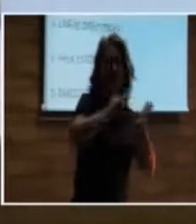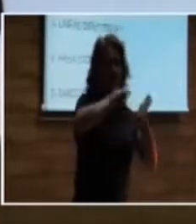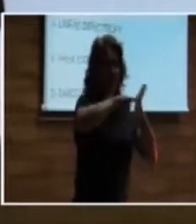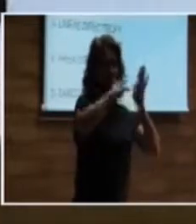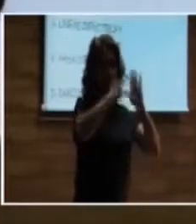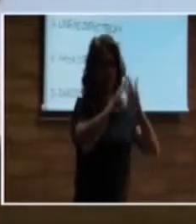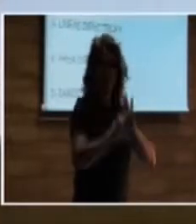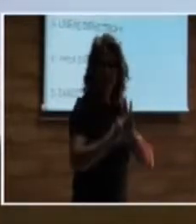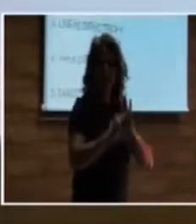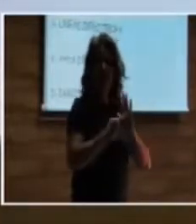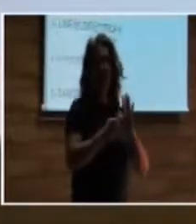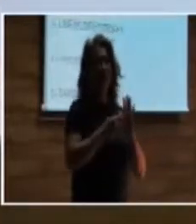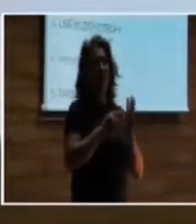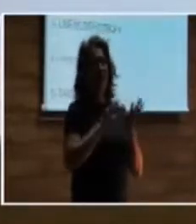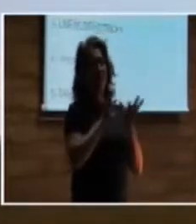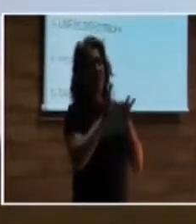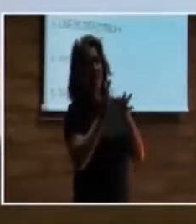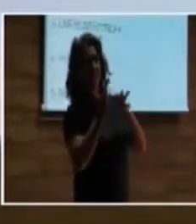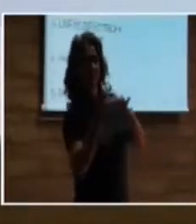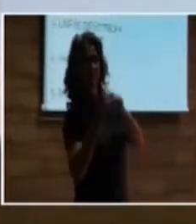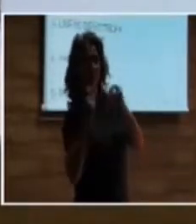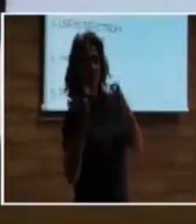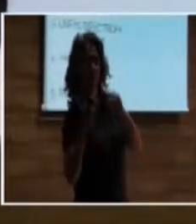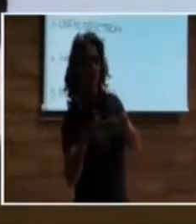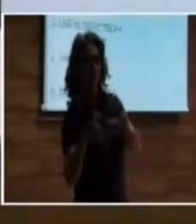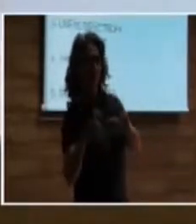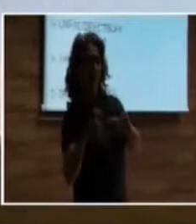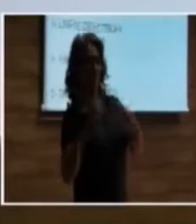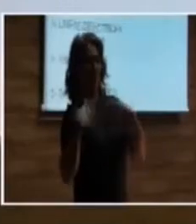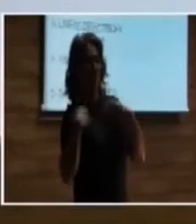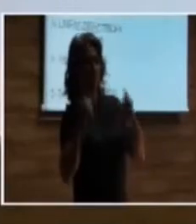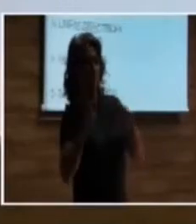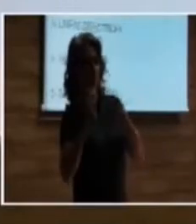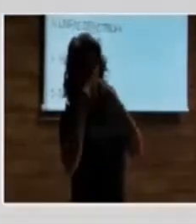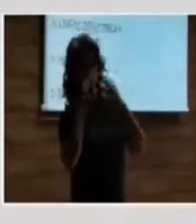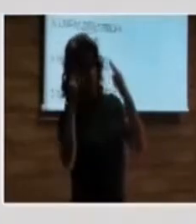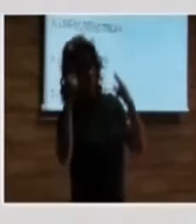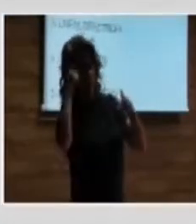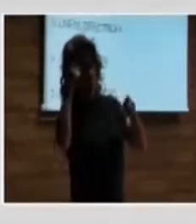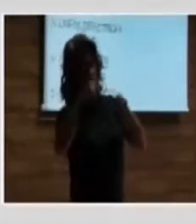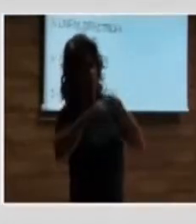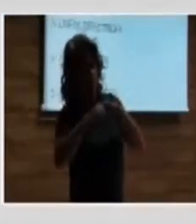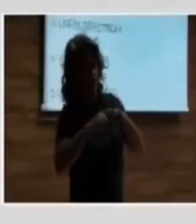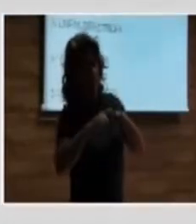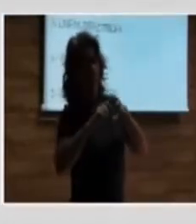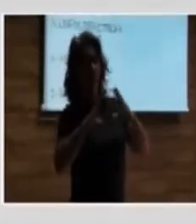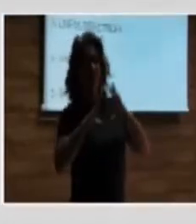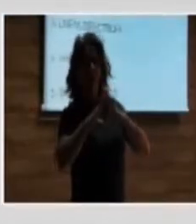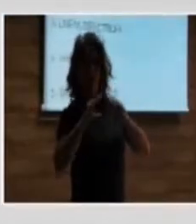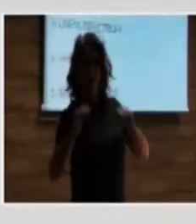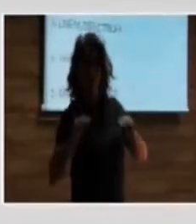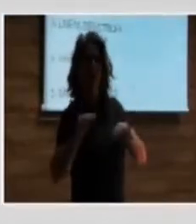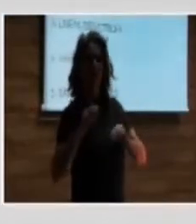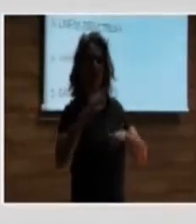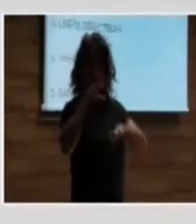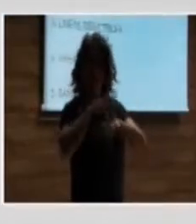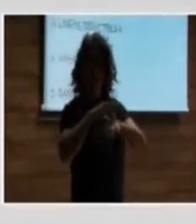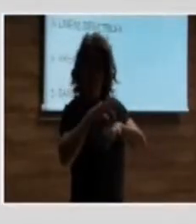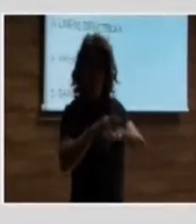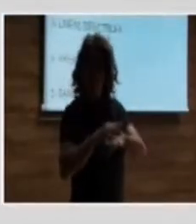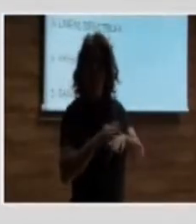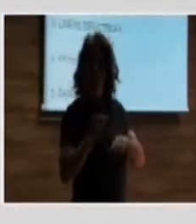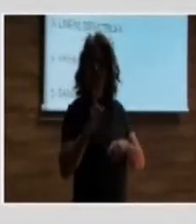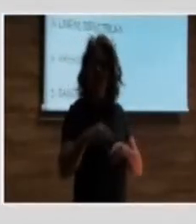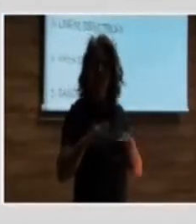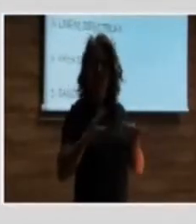programa depende del Departamento de Salud Pública, el de Neurología y el de Psiquiatría de la Facultad de Medicina. Ha trabajado con el